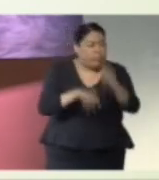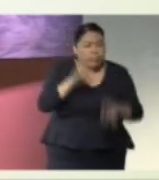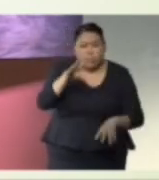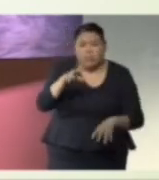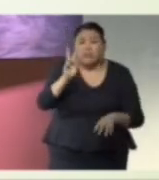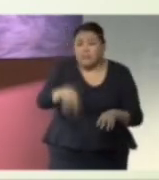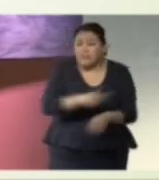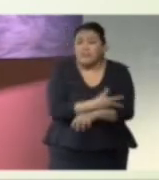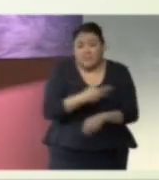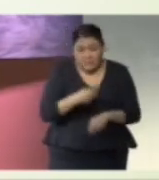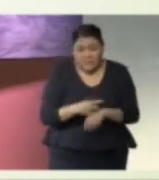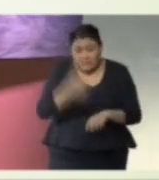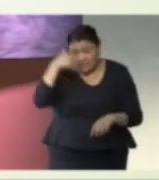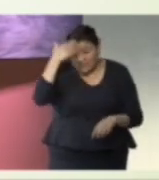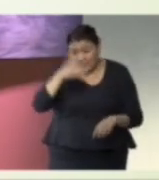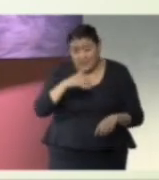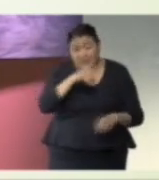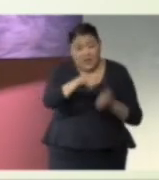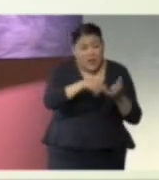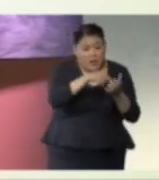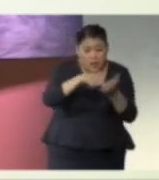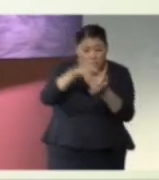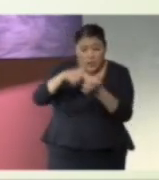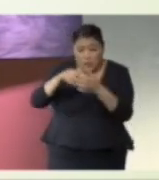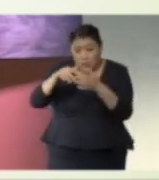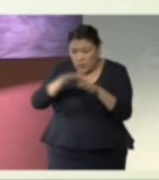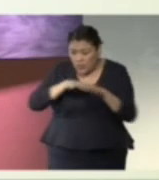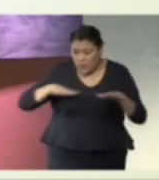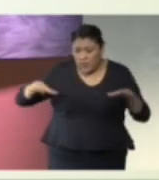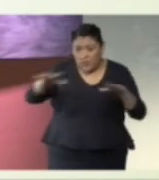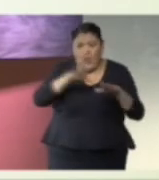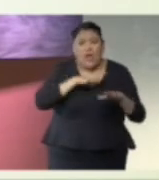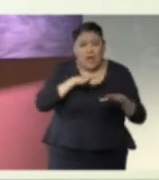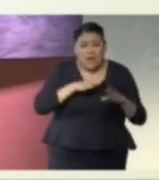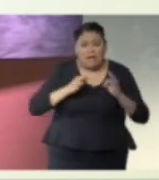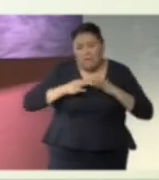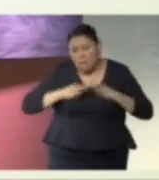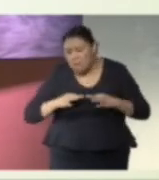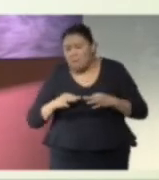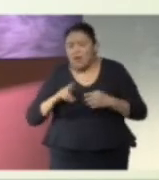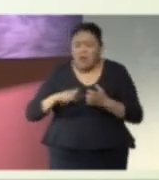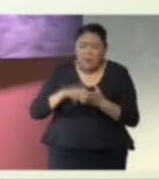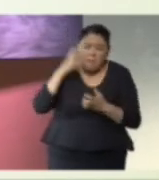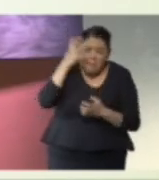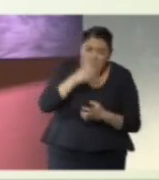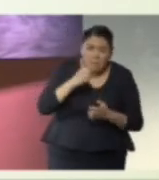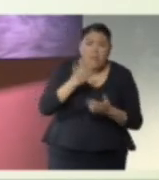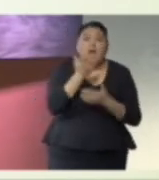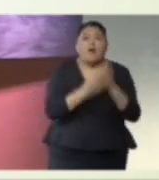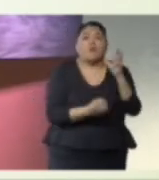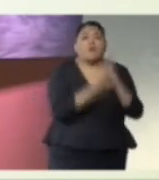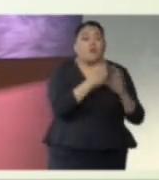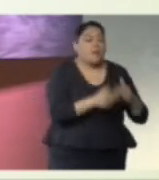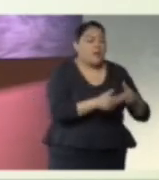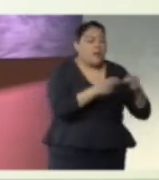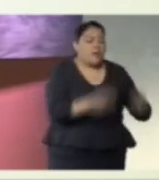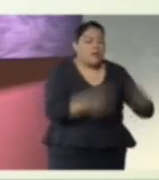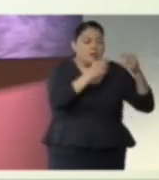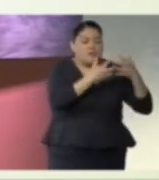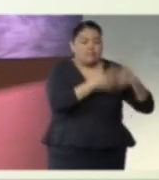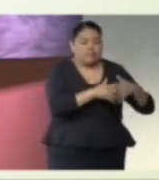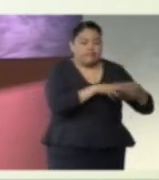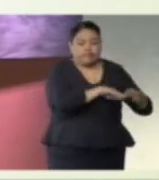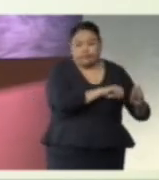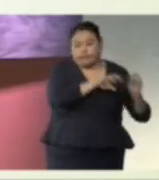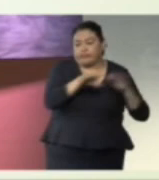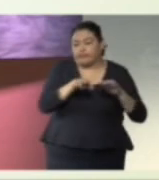en las lagunas en donde antes ellos podían comerse los pescados libres de tantos tóxicos que hoy llegan